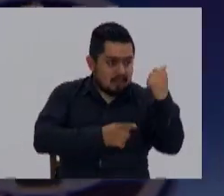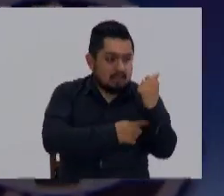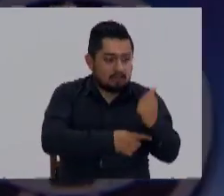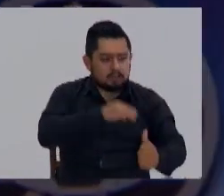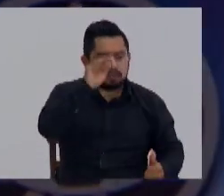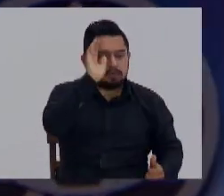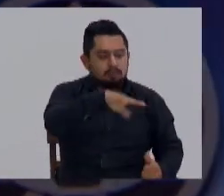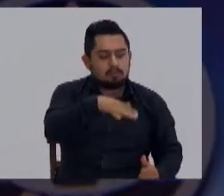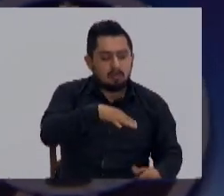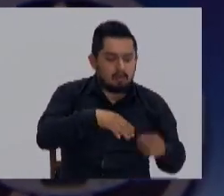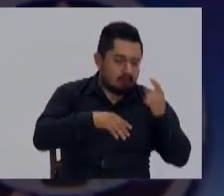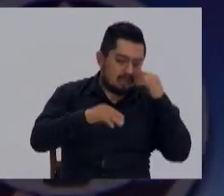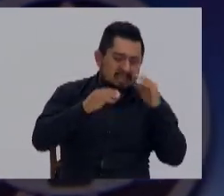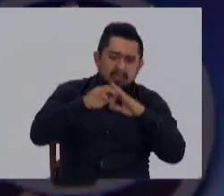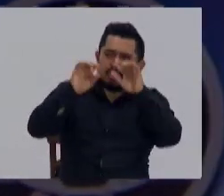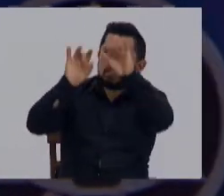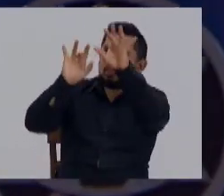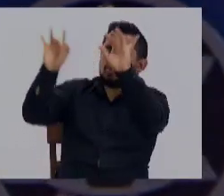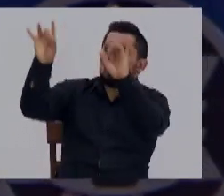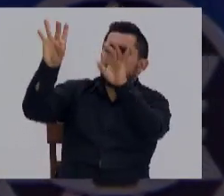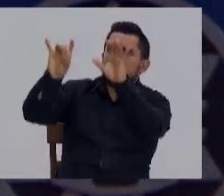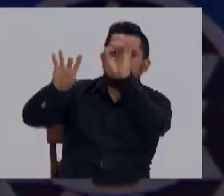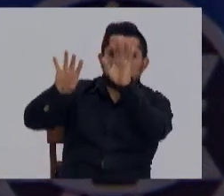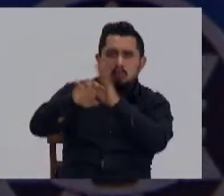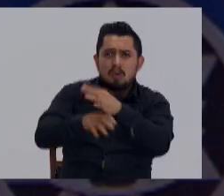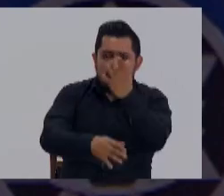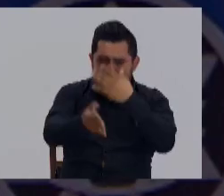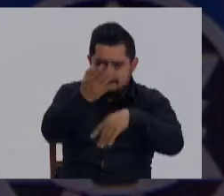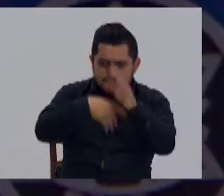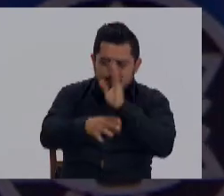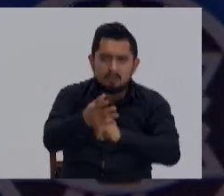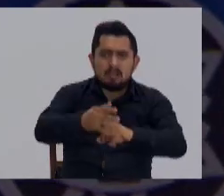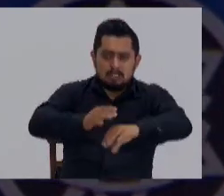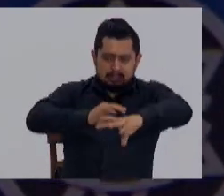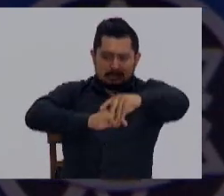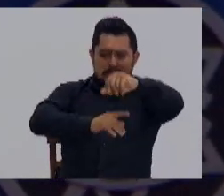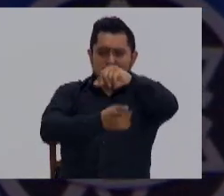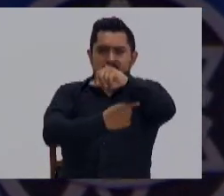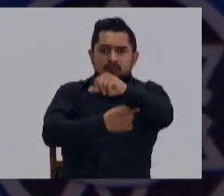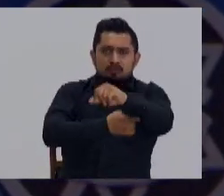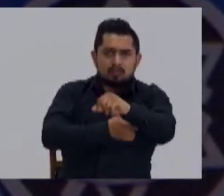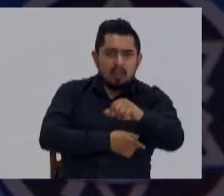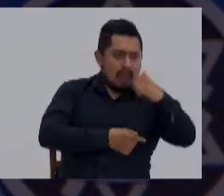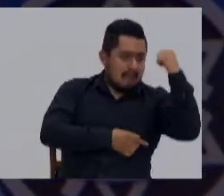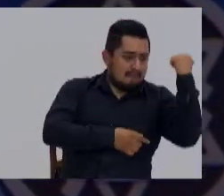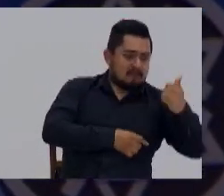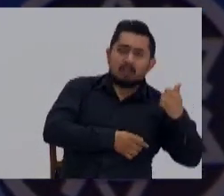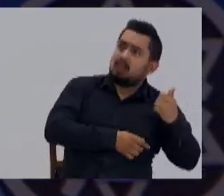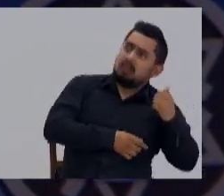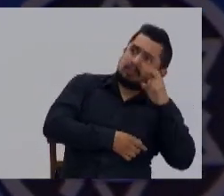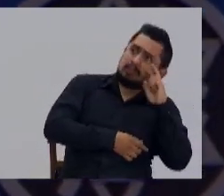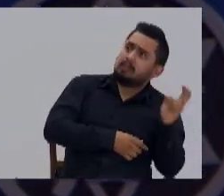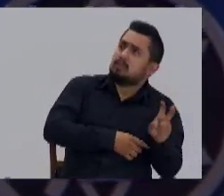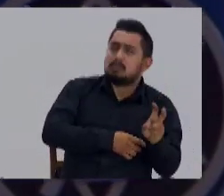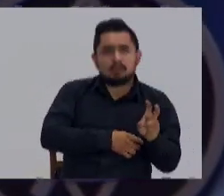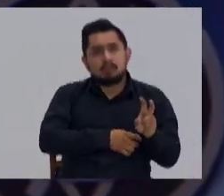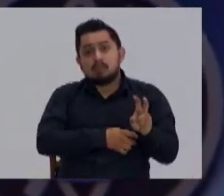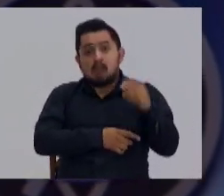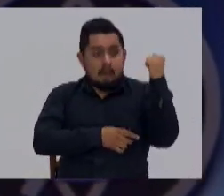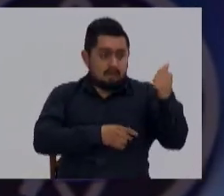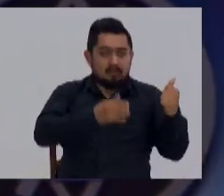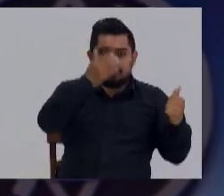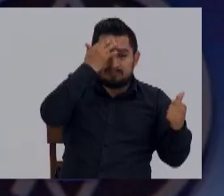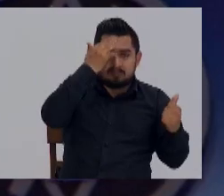las estrellas, te voy a hacer como la arena del mar. Y Abraham, conocido en la Biblia como el padre de la